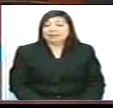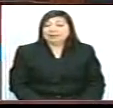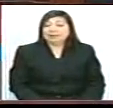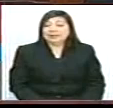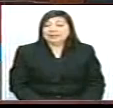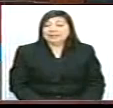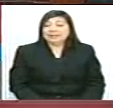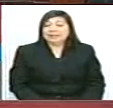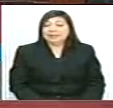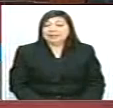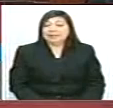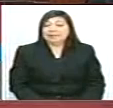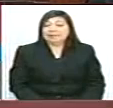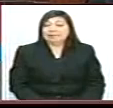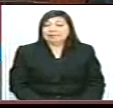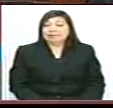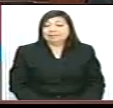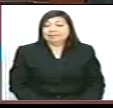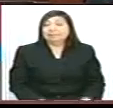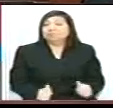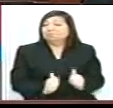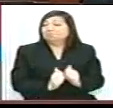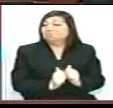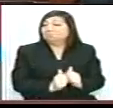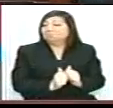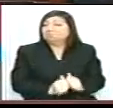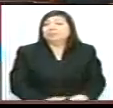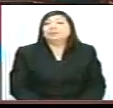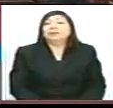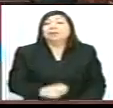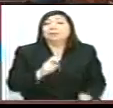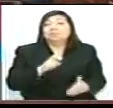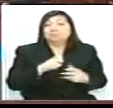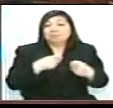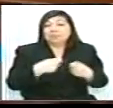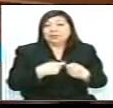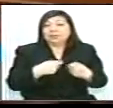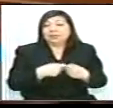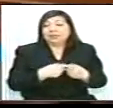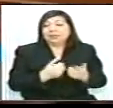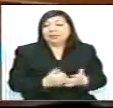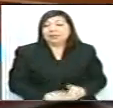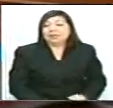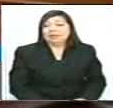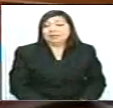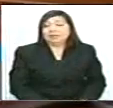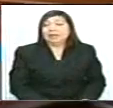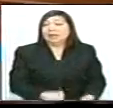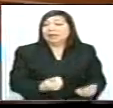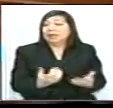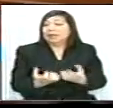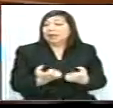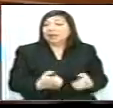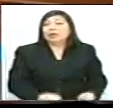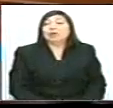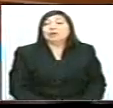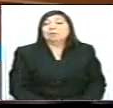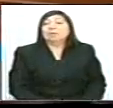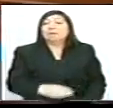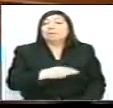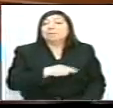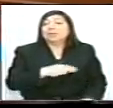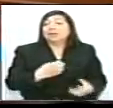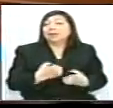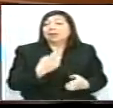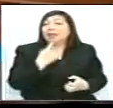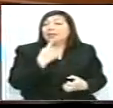Para que concluya, congresista, gracias. Acompañada el ministro de Energía y Minas del ministro de Economía, y el ministro de